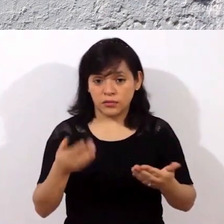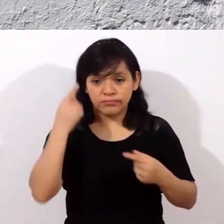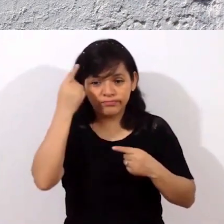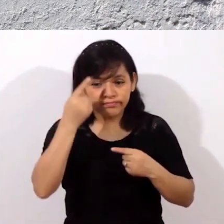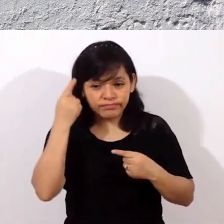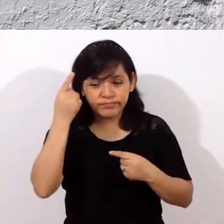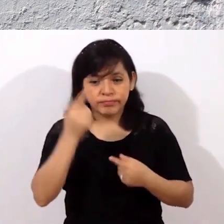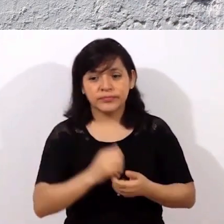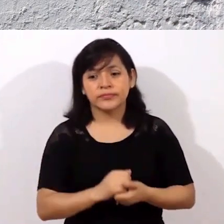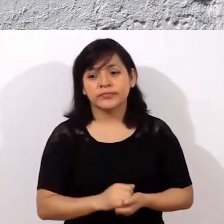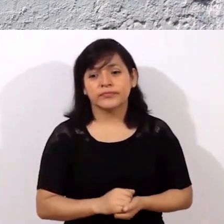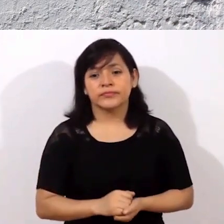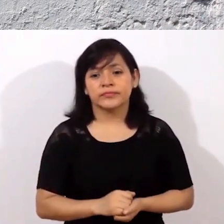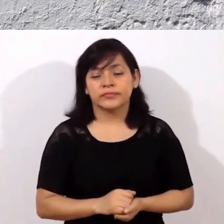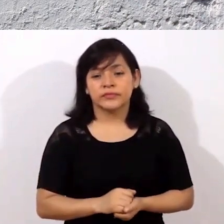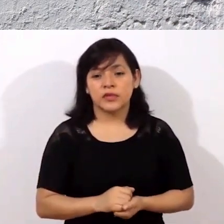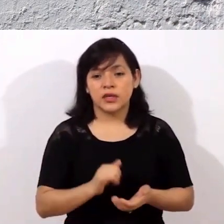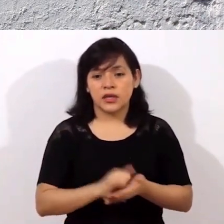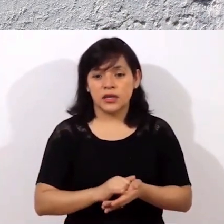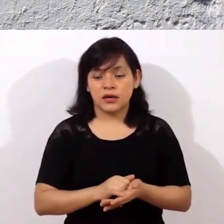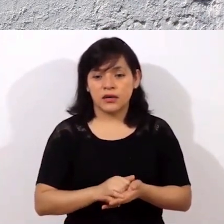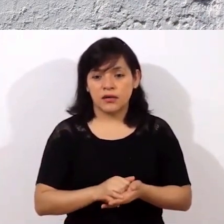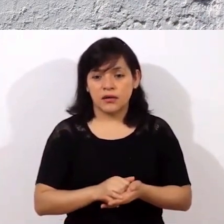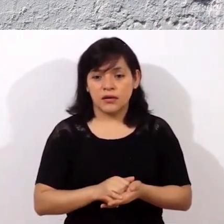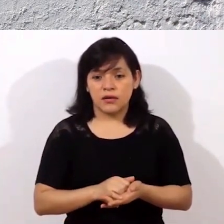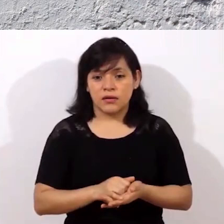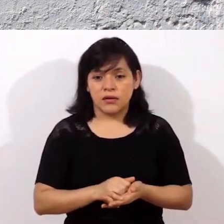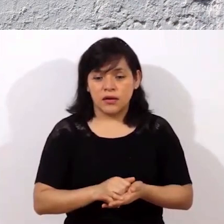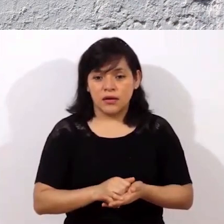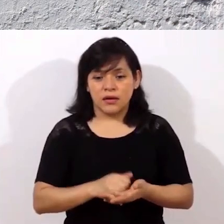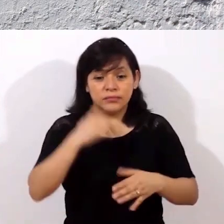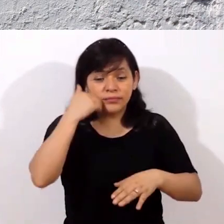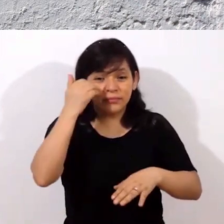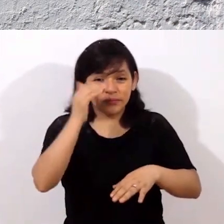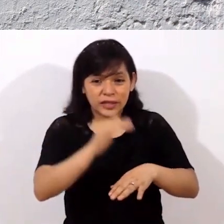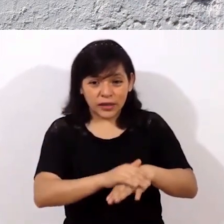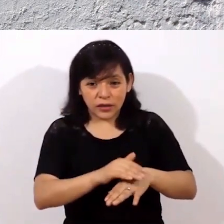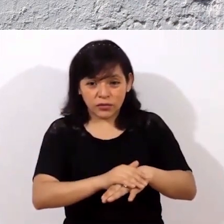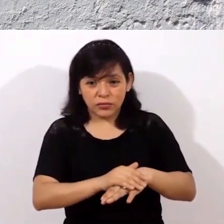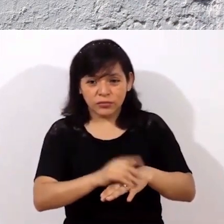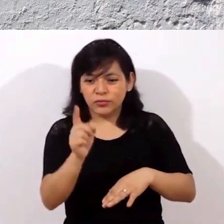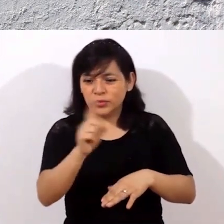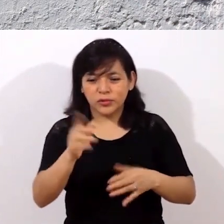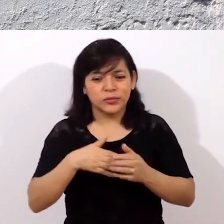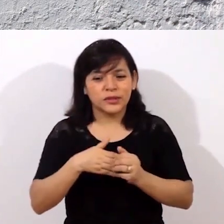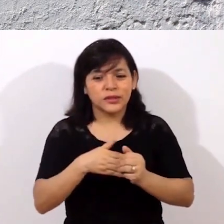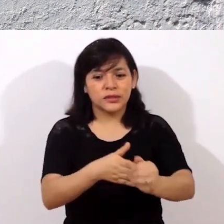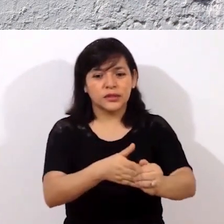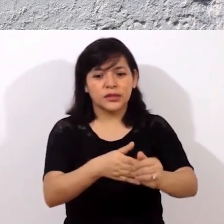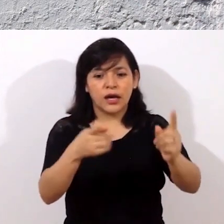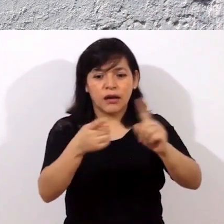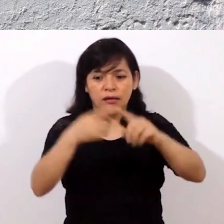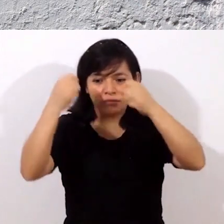Que la embriaguez del pecado no lleve a la rebeldía del corazón.